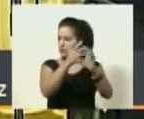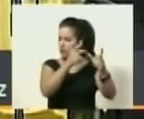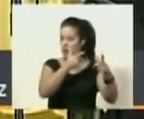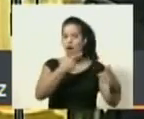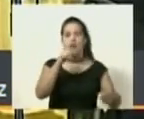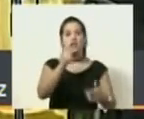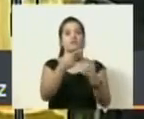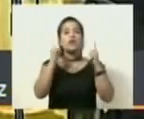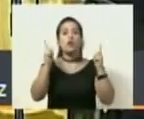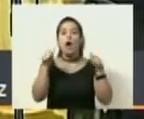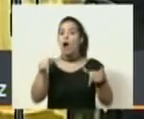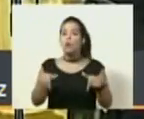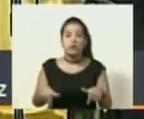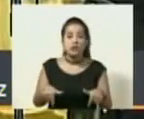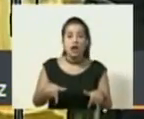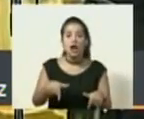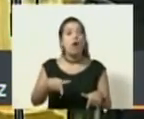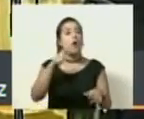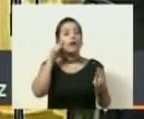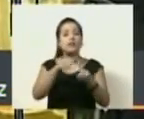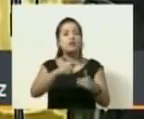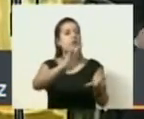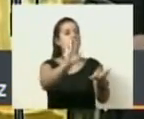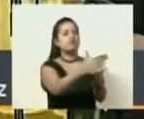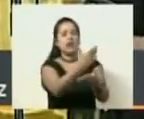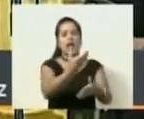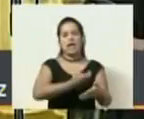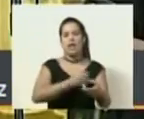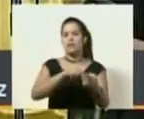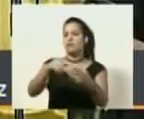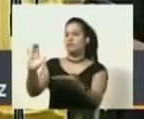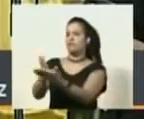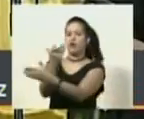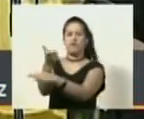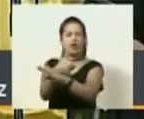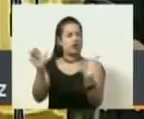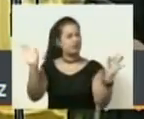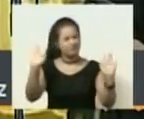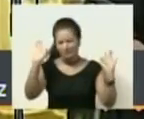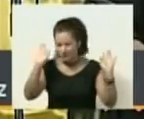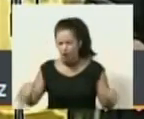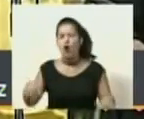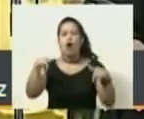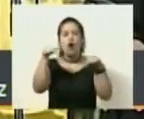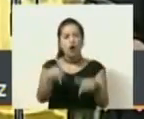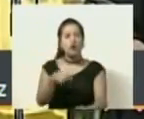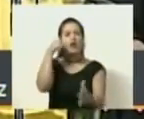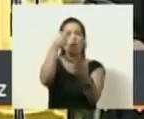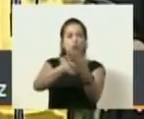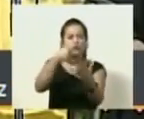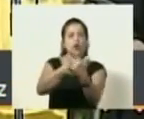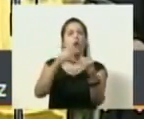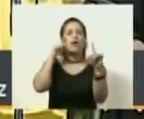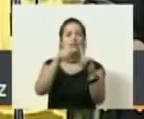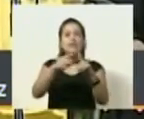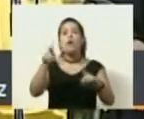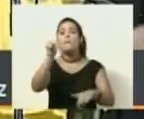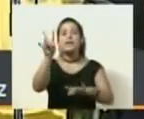es por cambiar un gobernador, un alcalde, un diputado. La batalla hoy es por salvar a